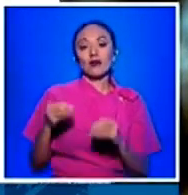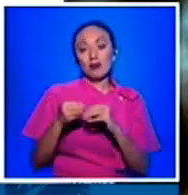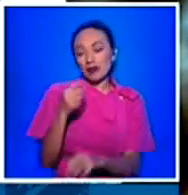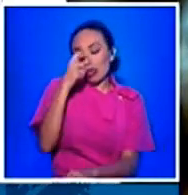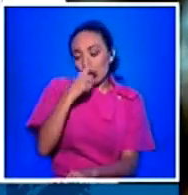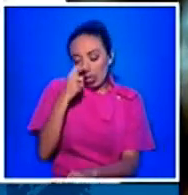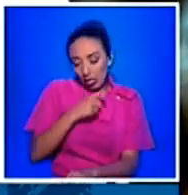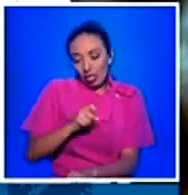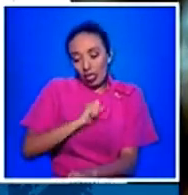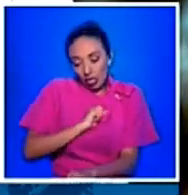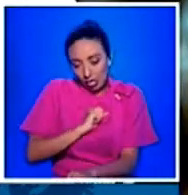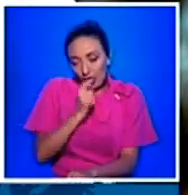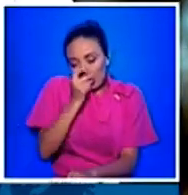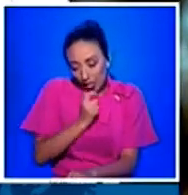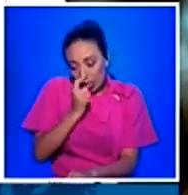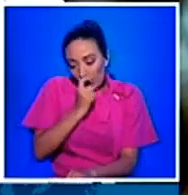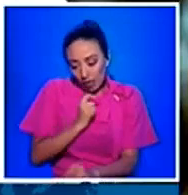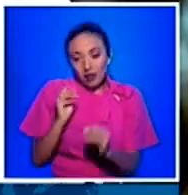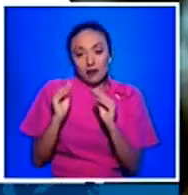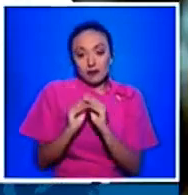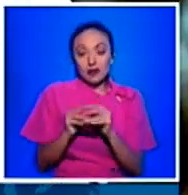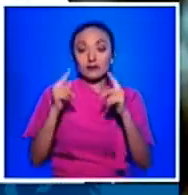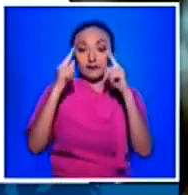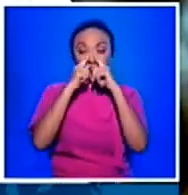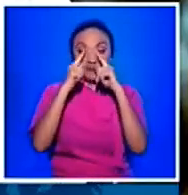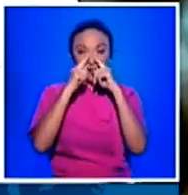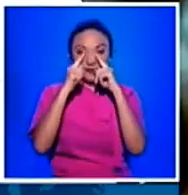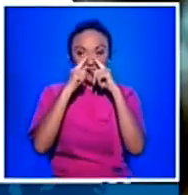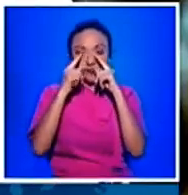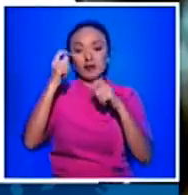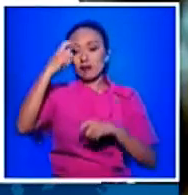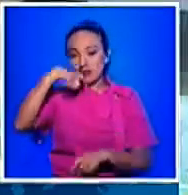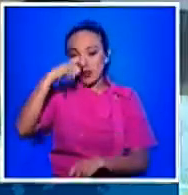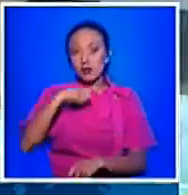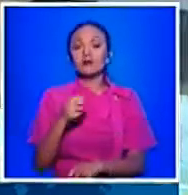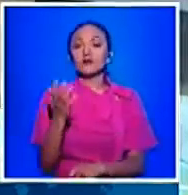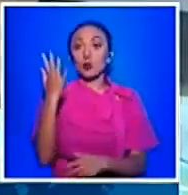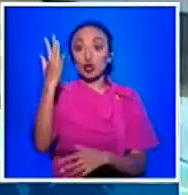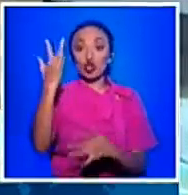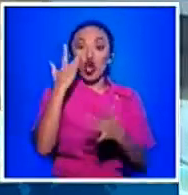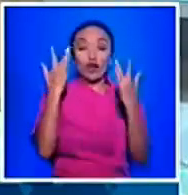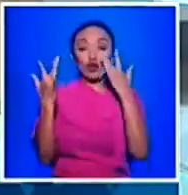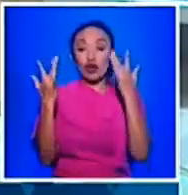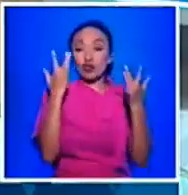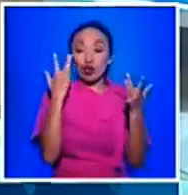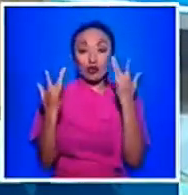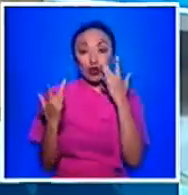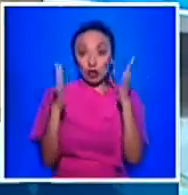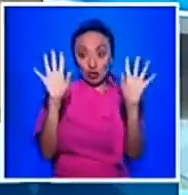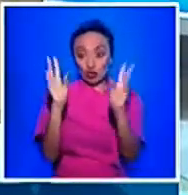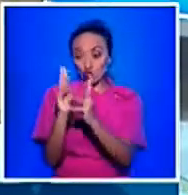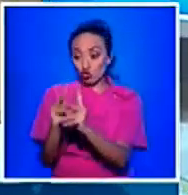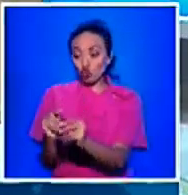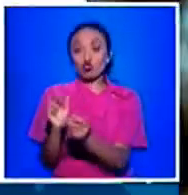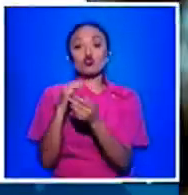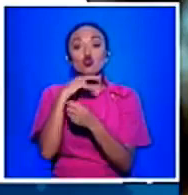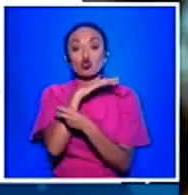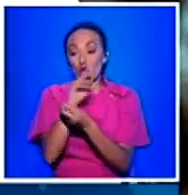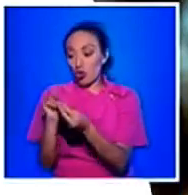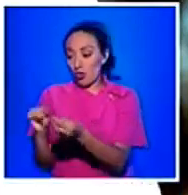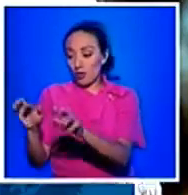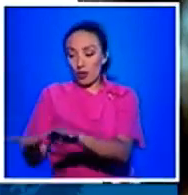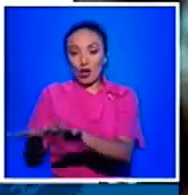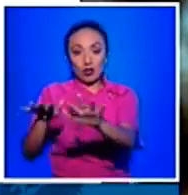más, tenemos a tener mayor secreción y esto en ocasiones hace que nos topemos más la cara y si estamos infectados topamos superficies las cuales pueden